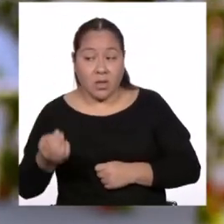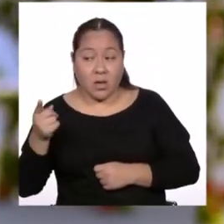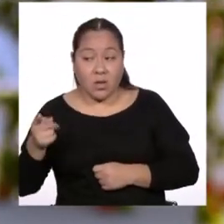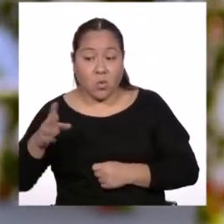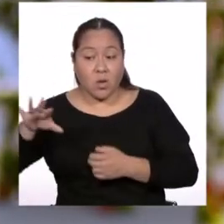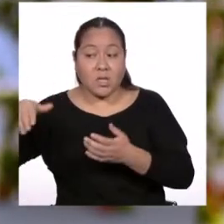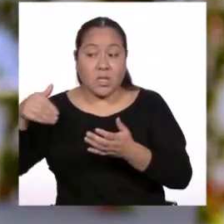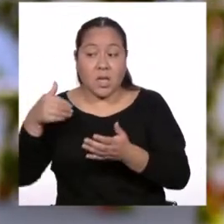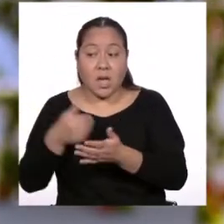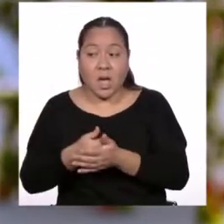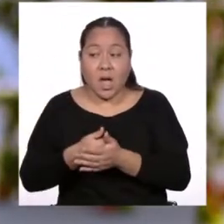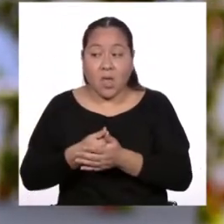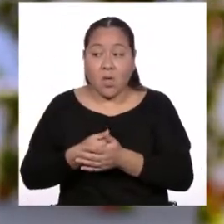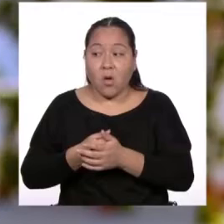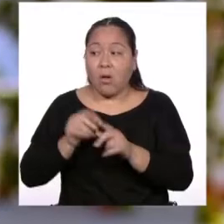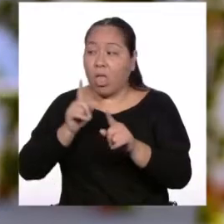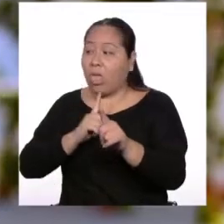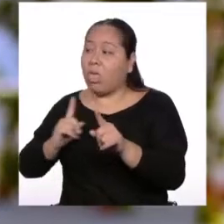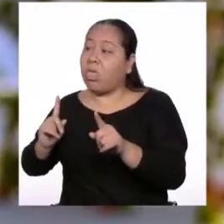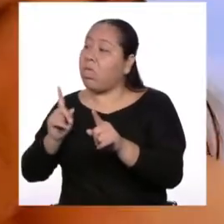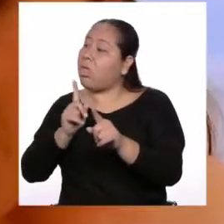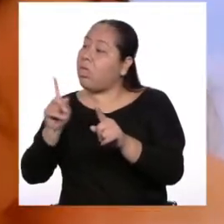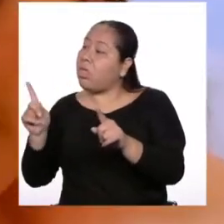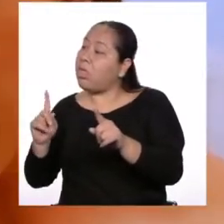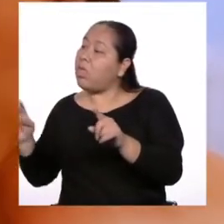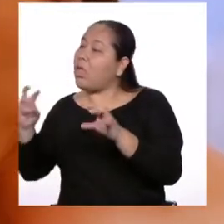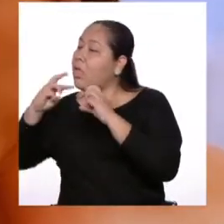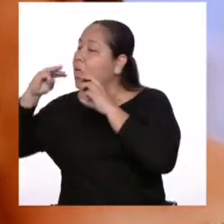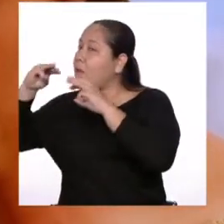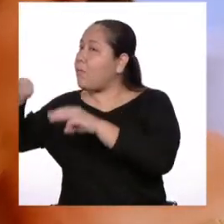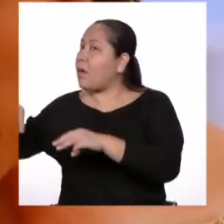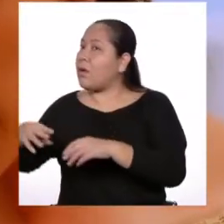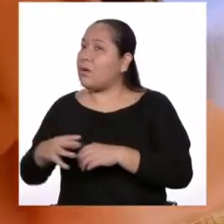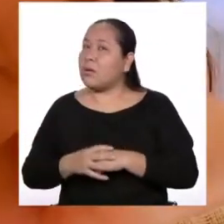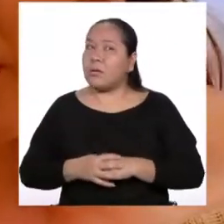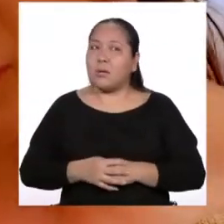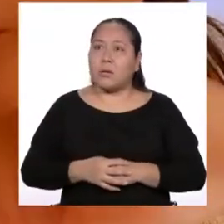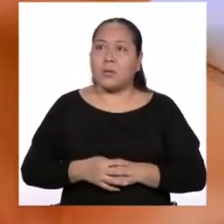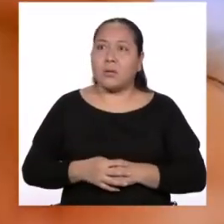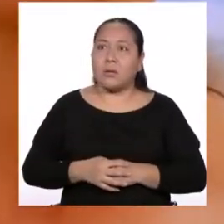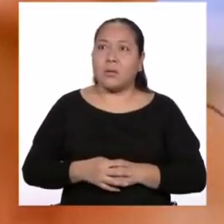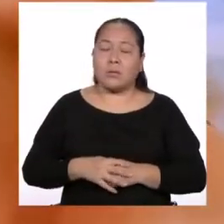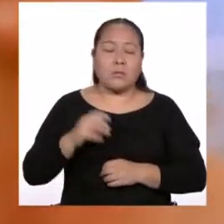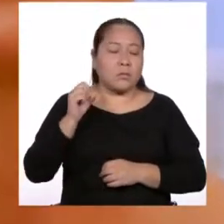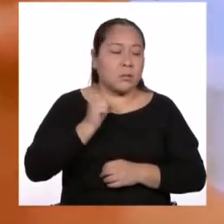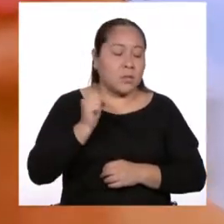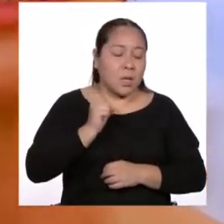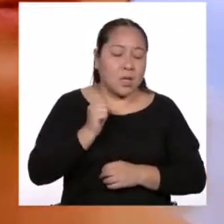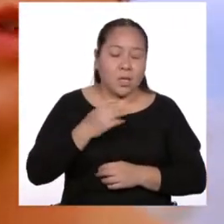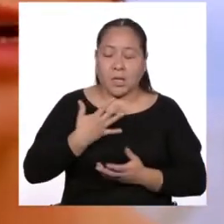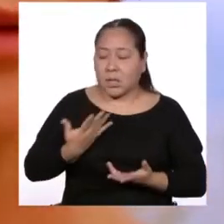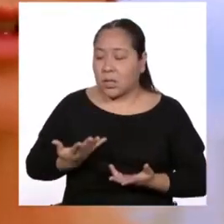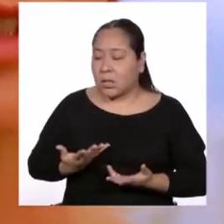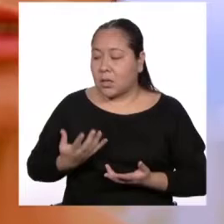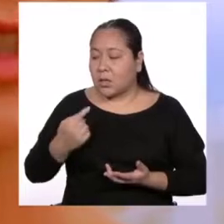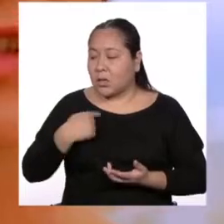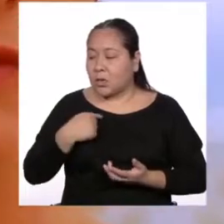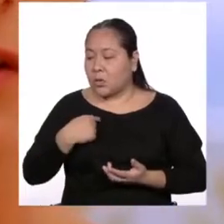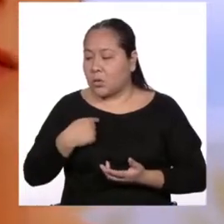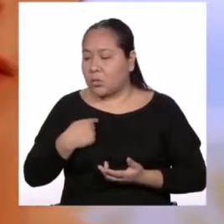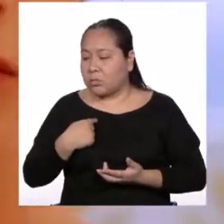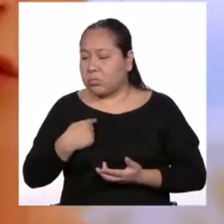llegado aquí después de andar errante por el ancho mar? Es doloroso, reina, que enumere uno a uno